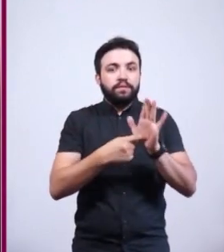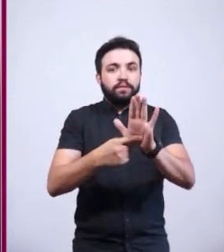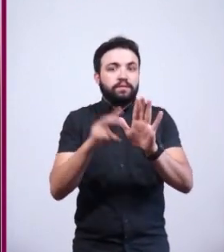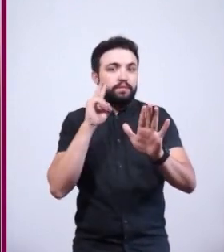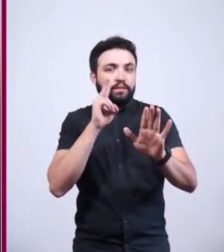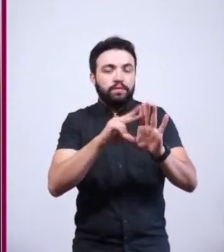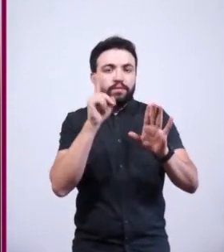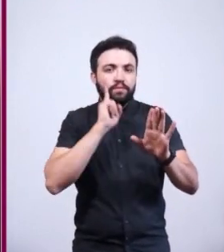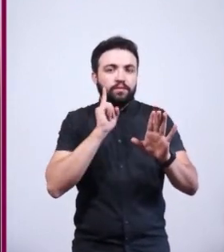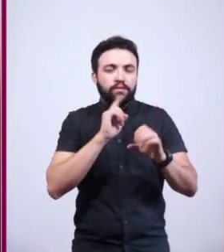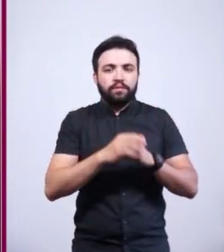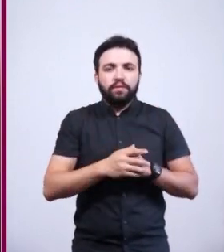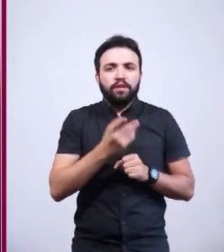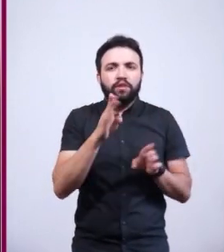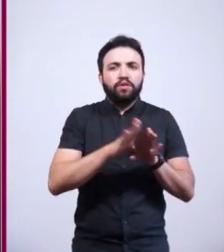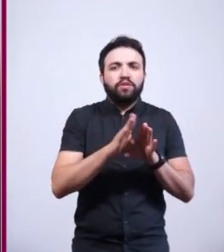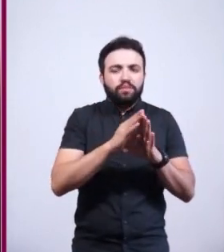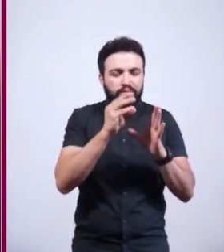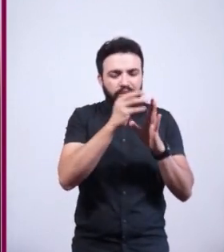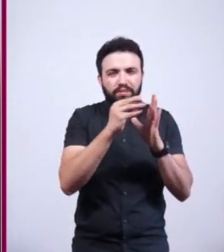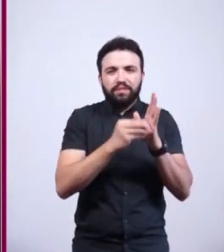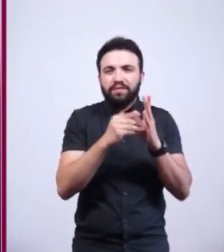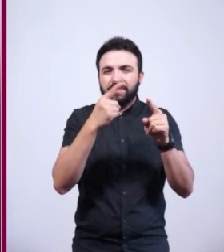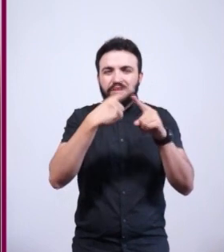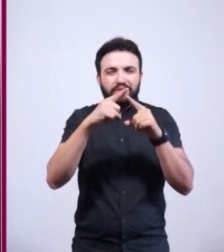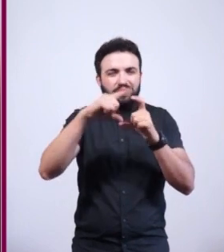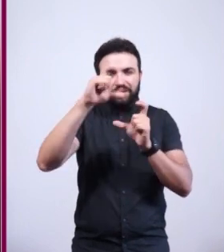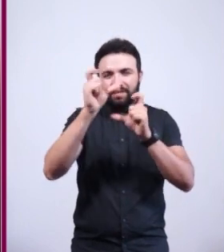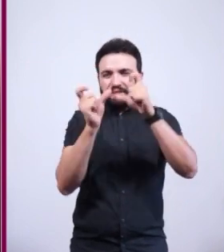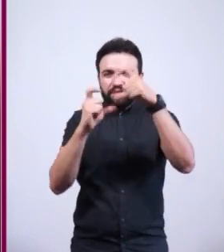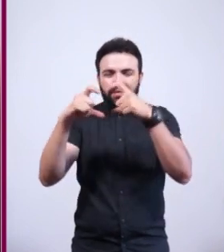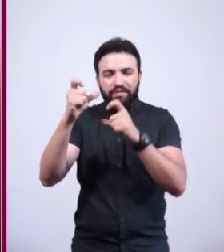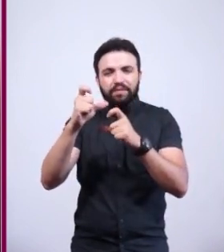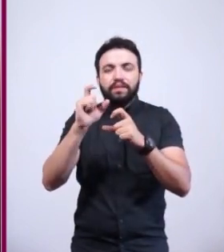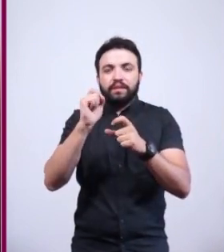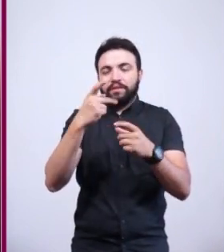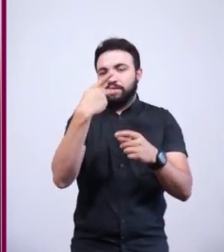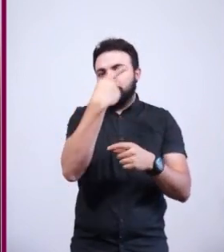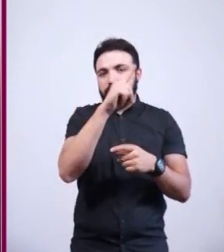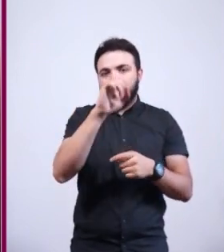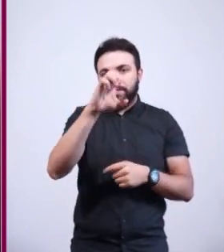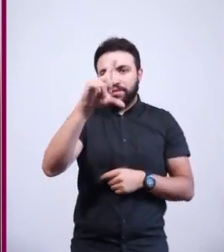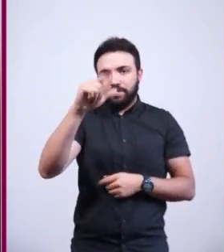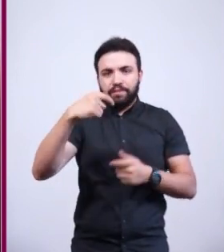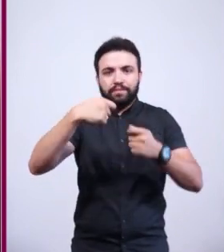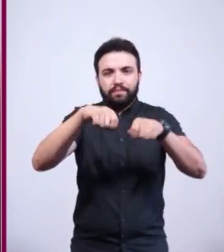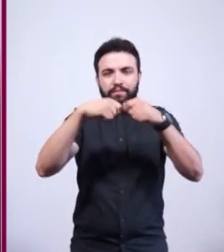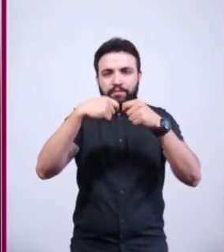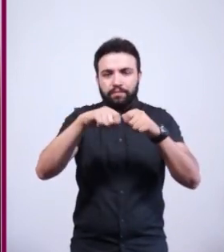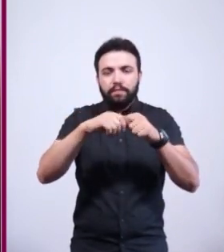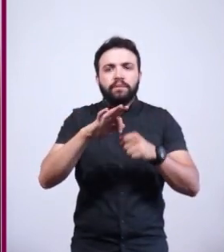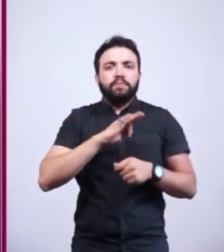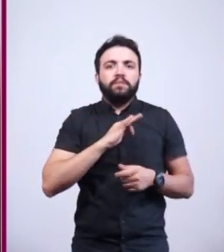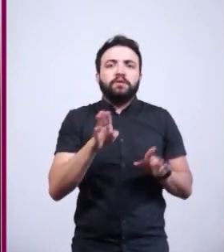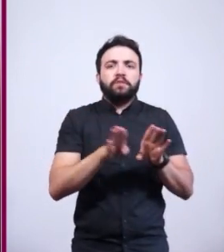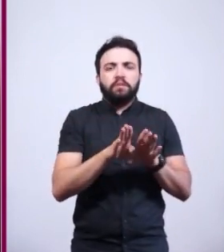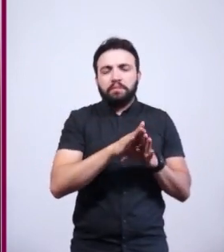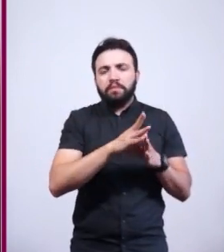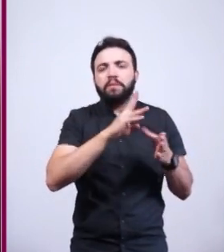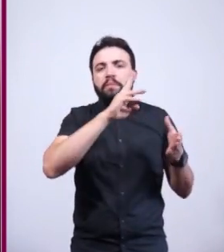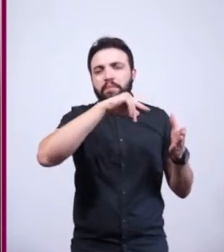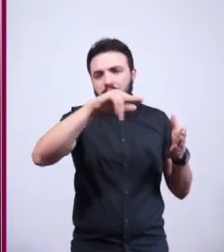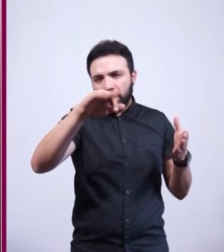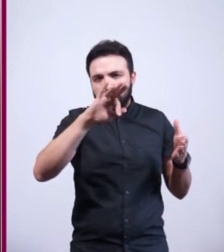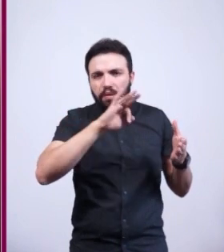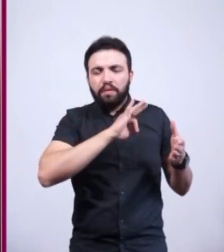digamos, son símbolos de diferentes tradiciones textiles, y pues podía haber sido algo impreso, podía haber sido una